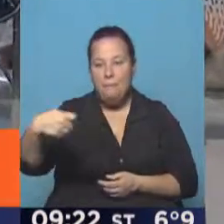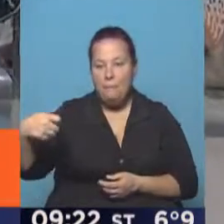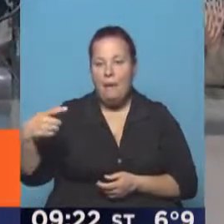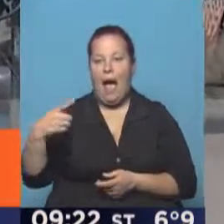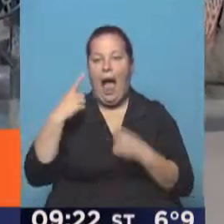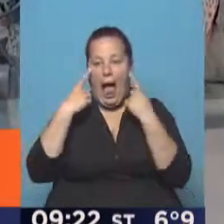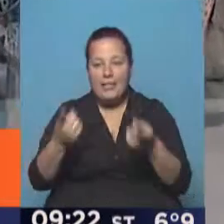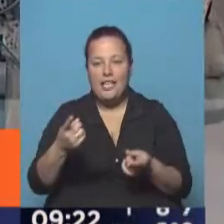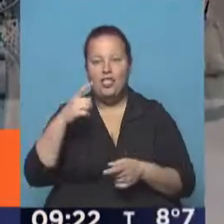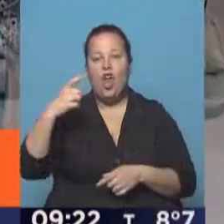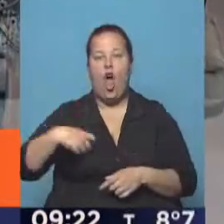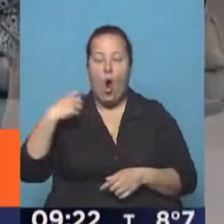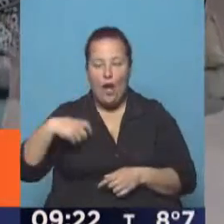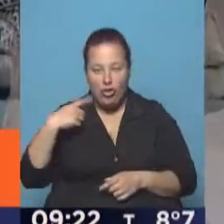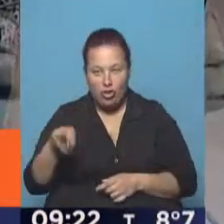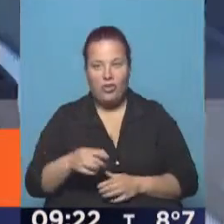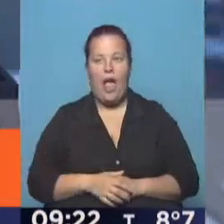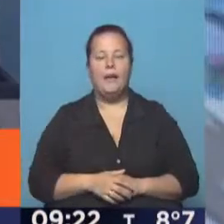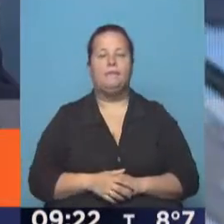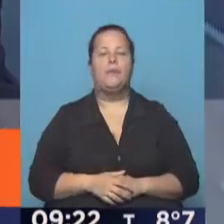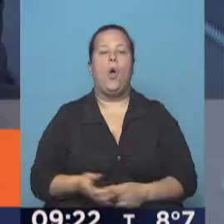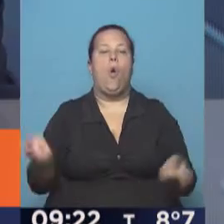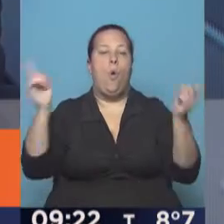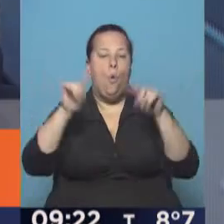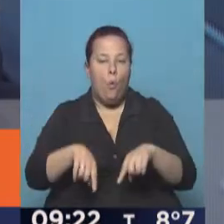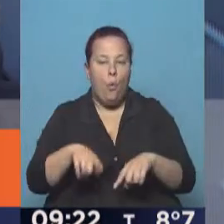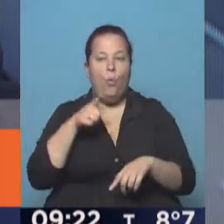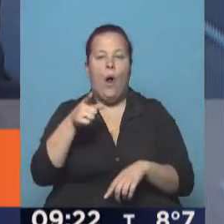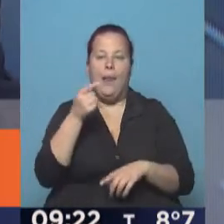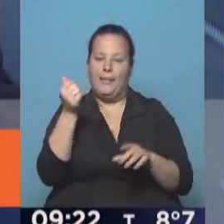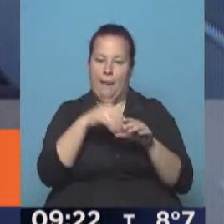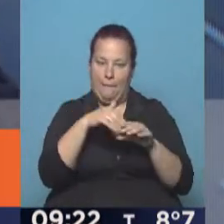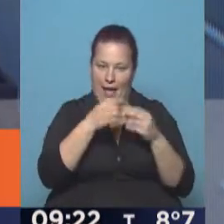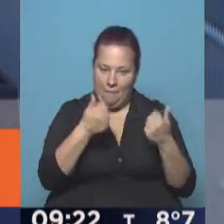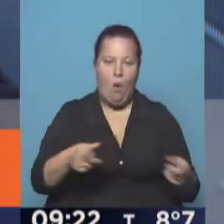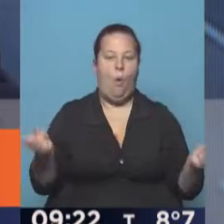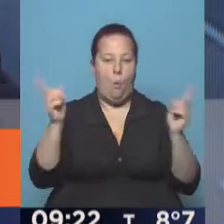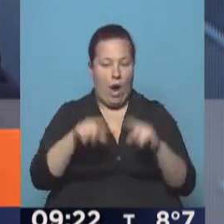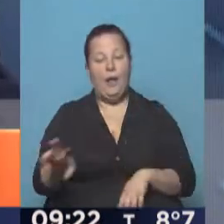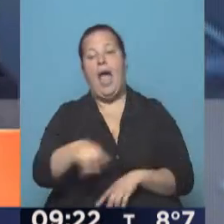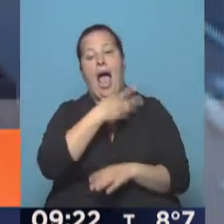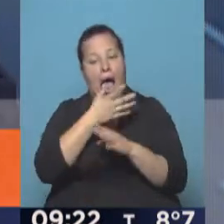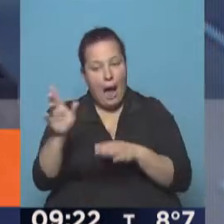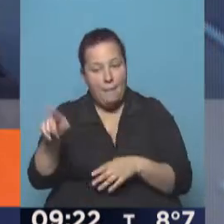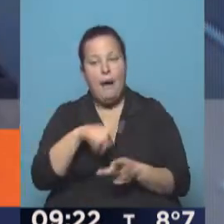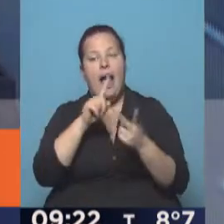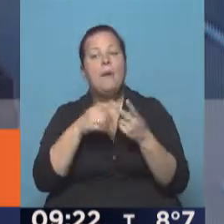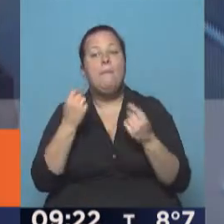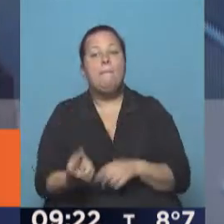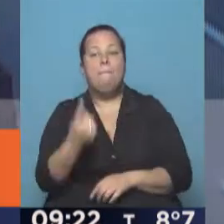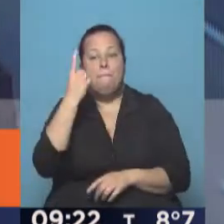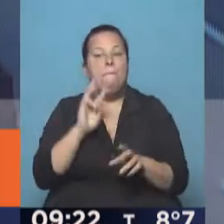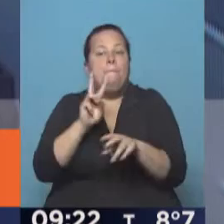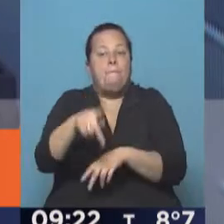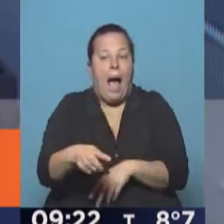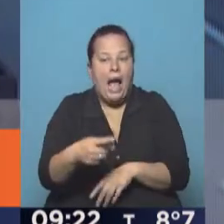la atención de las obras sociales, se recupera parte de ese fondo, ¿no es cierto? Y en segundo lugar, porque es el primer paso